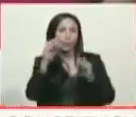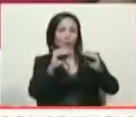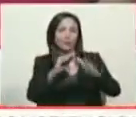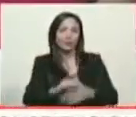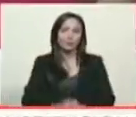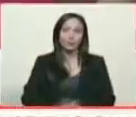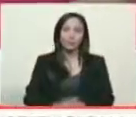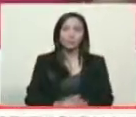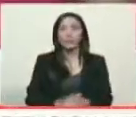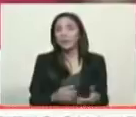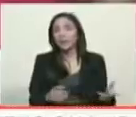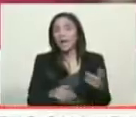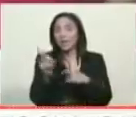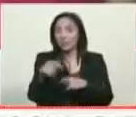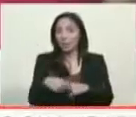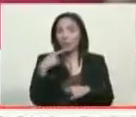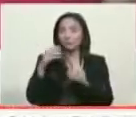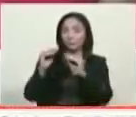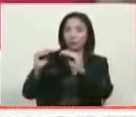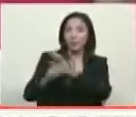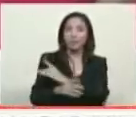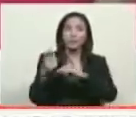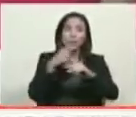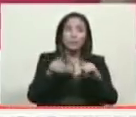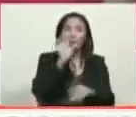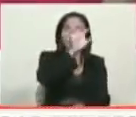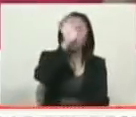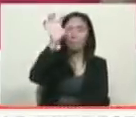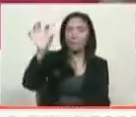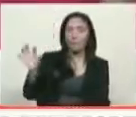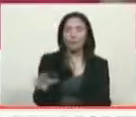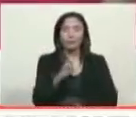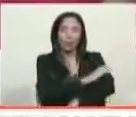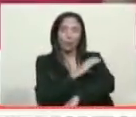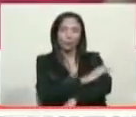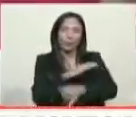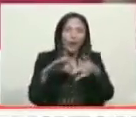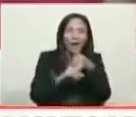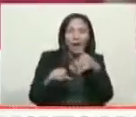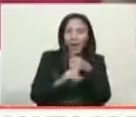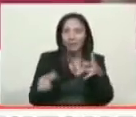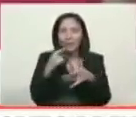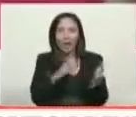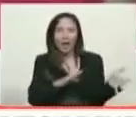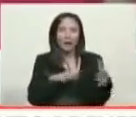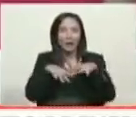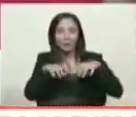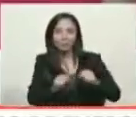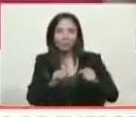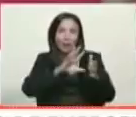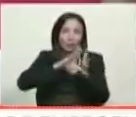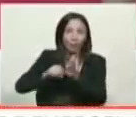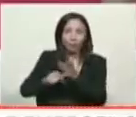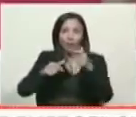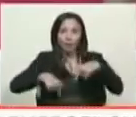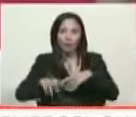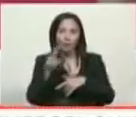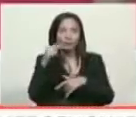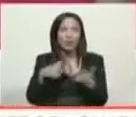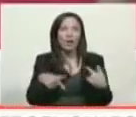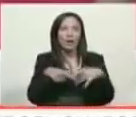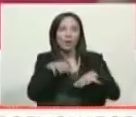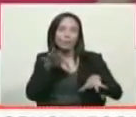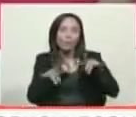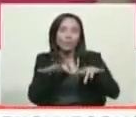lo voy a decir a los países lacayos que quieren apoderarse las riquezas de Venezuela nombrando un títere farsante